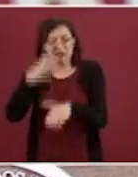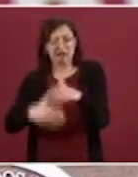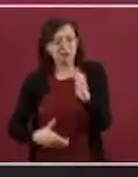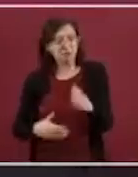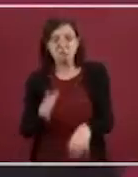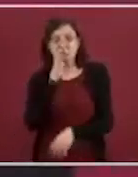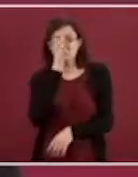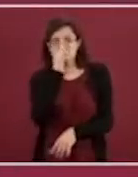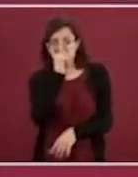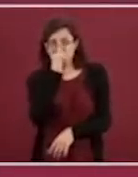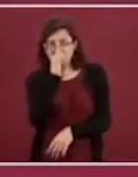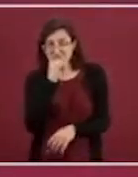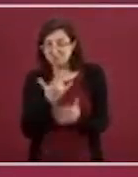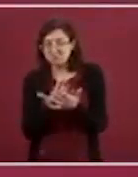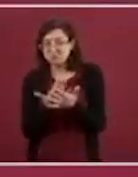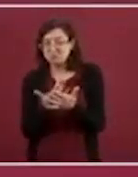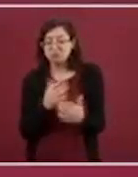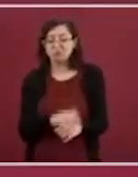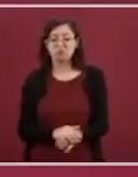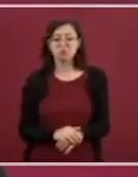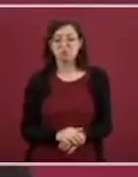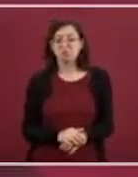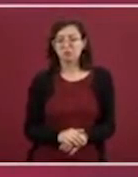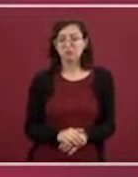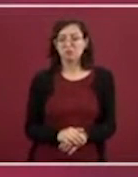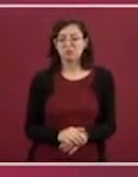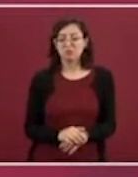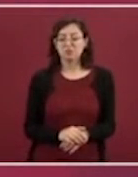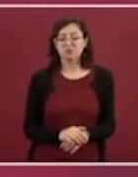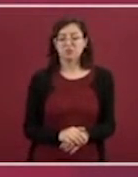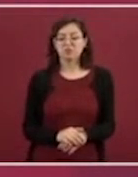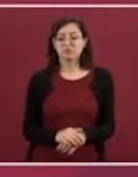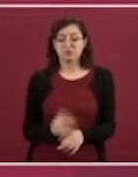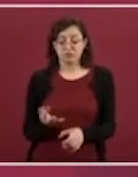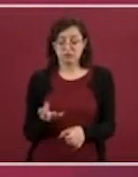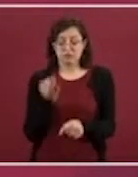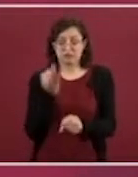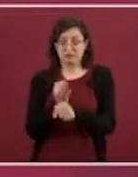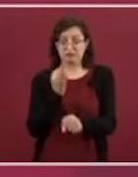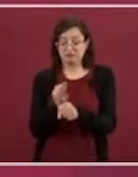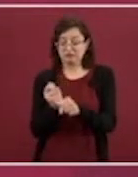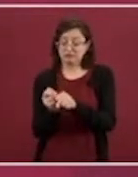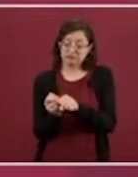¿Qué no se habla del coronavirus como una epidemia